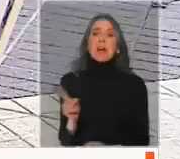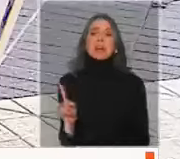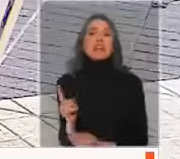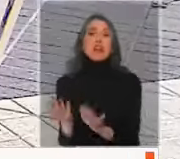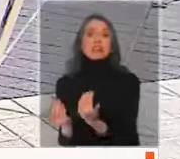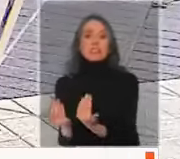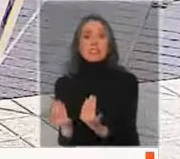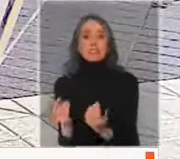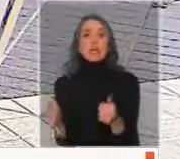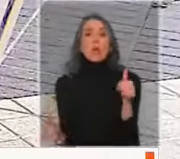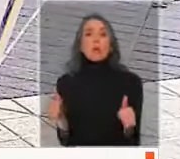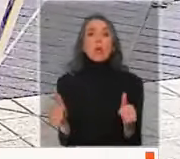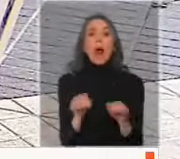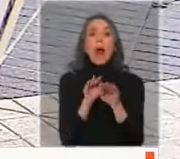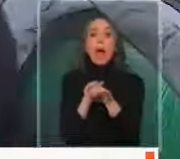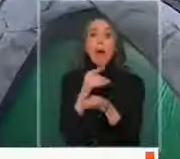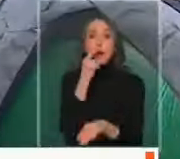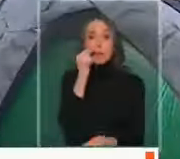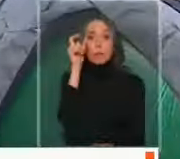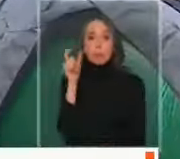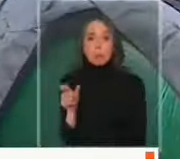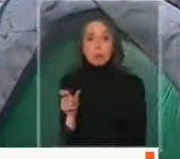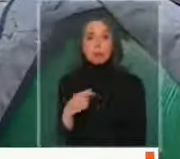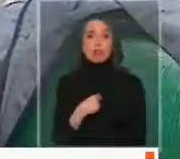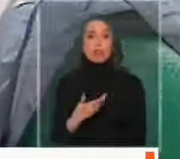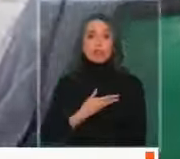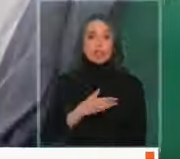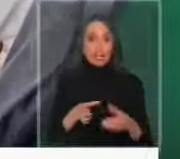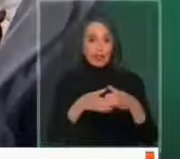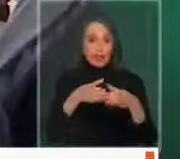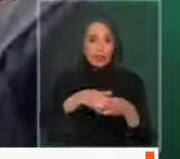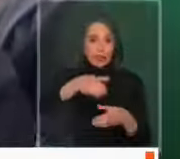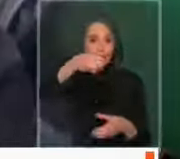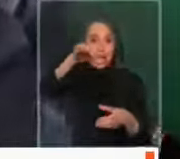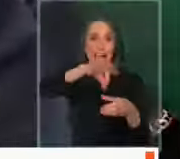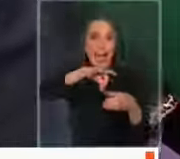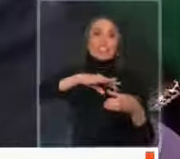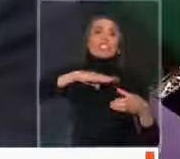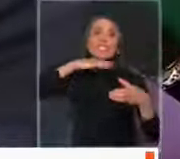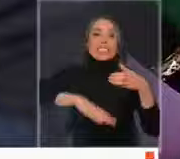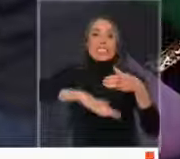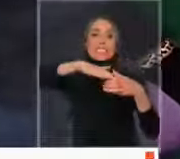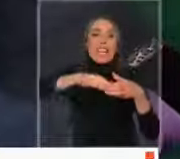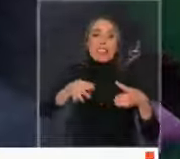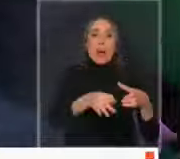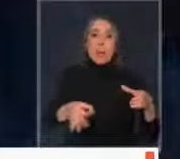Veamos cuál respalda Antonio. Tengo un tarrito aquí lleno de monedas.